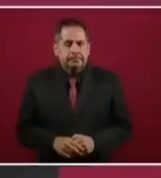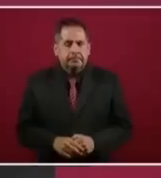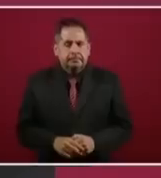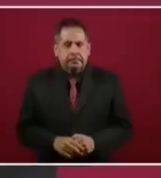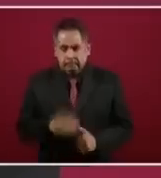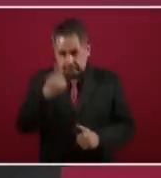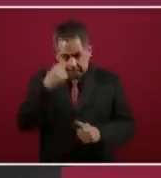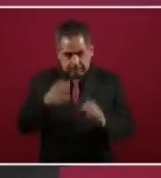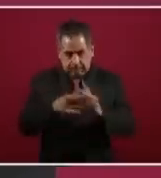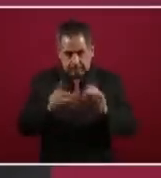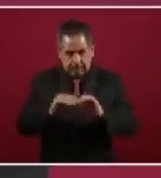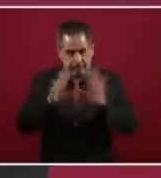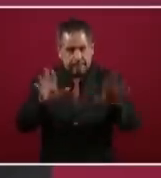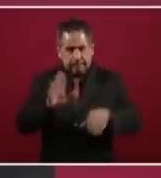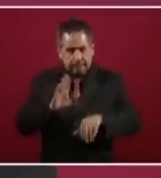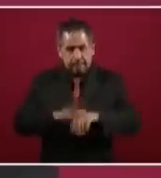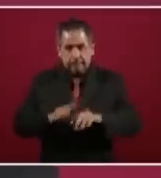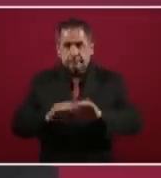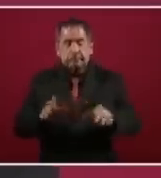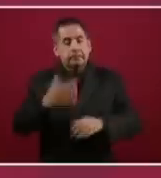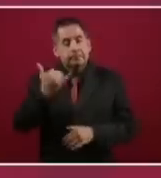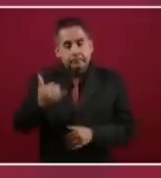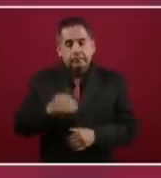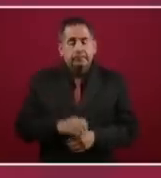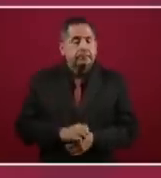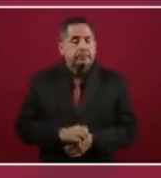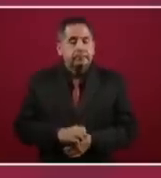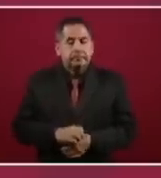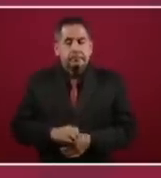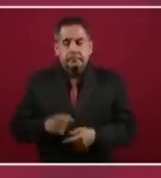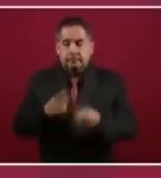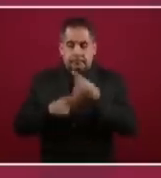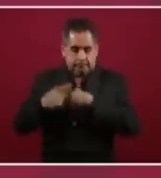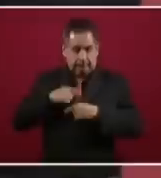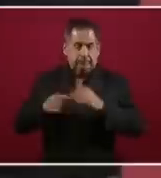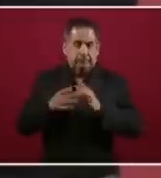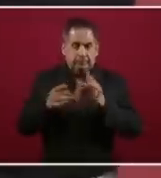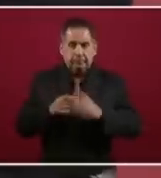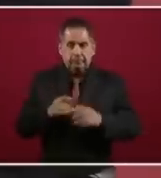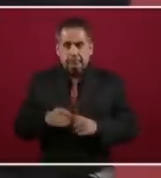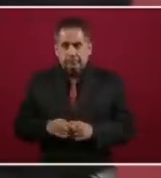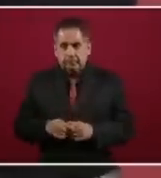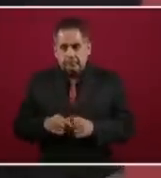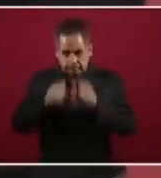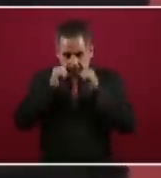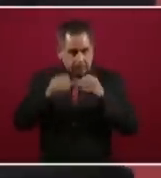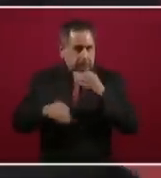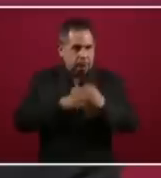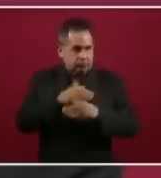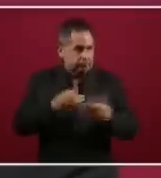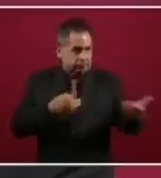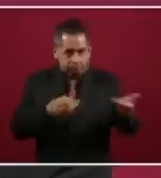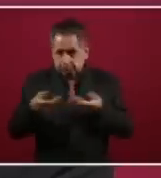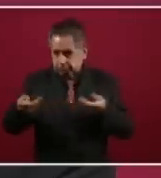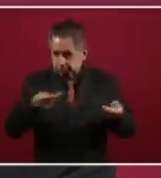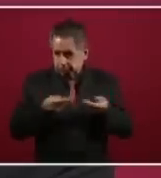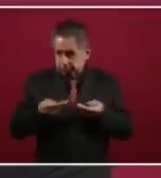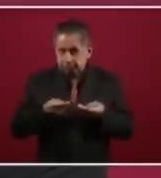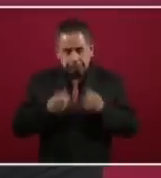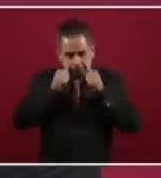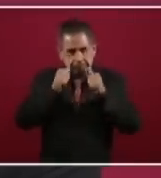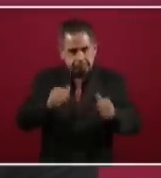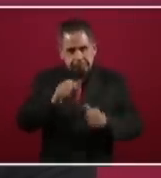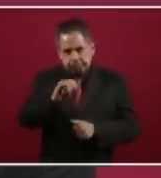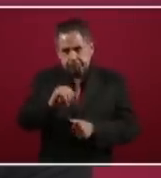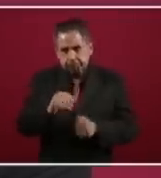Que quede también esto muy claro. Y regresando, atendemos todo,